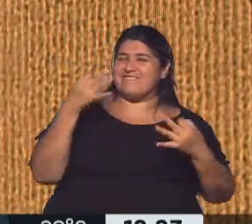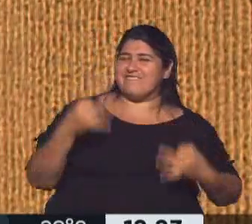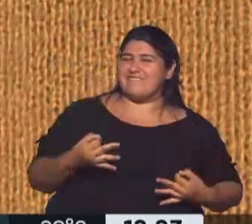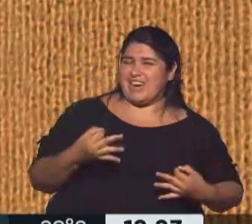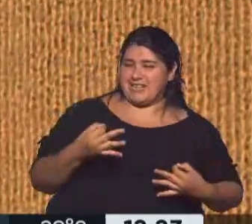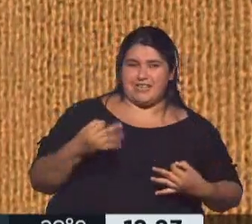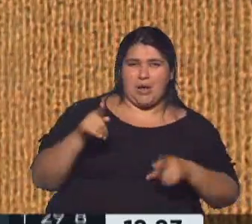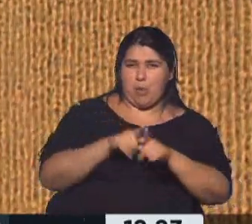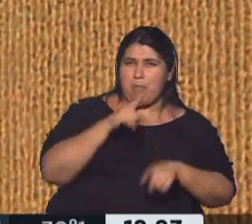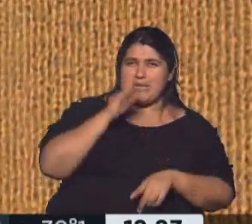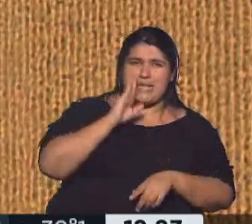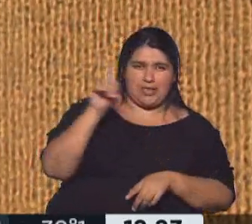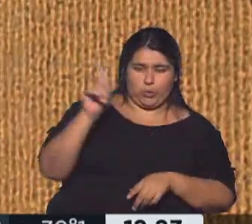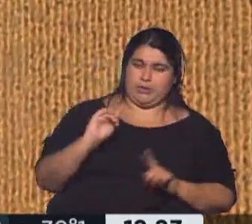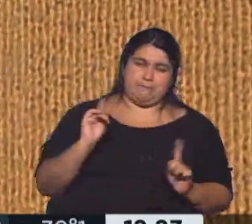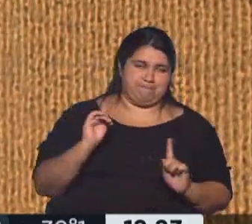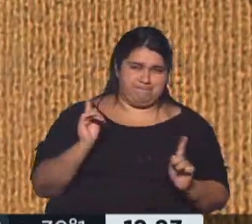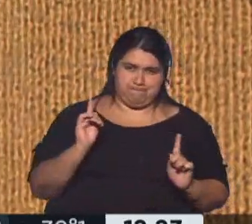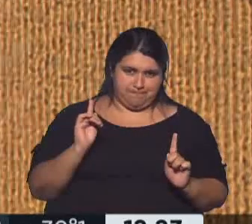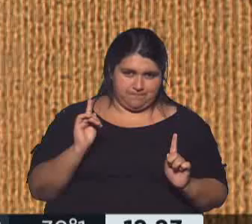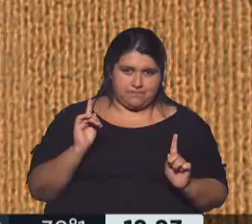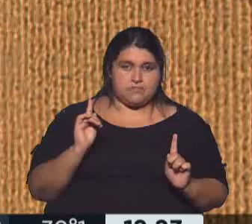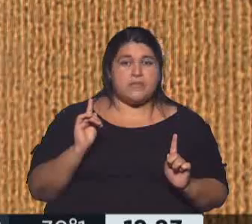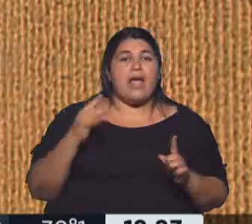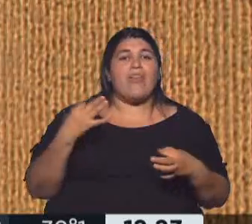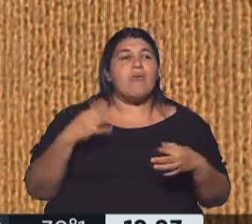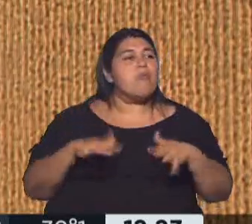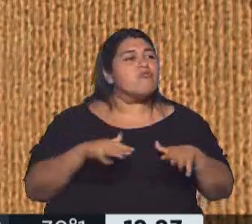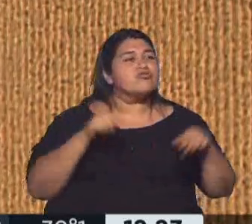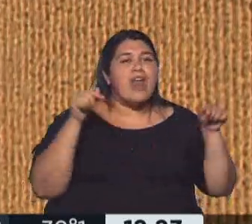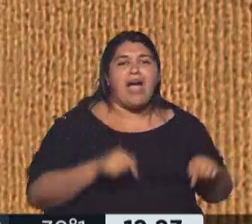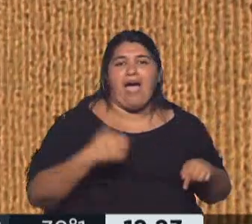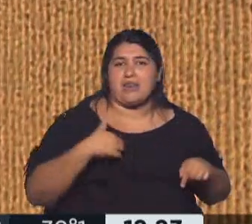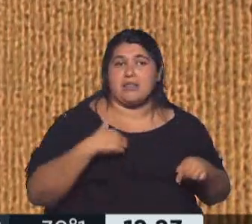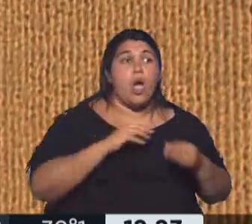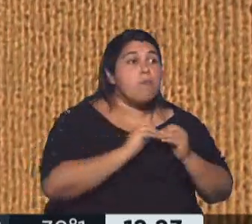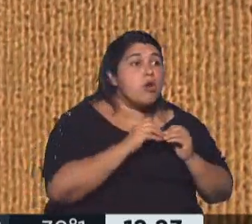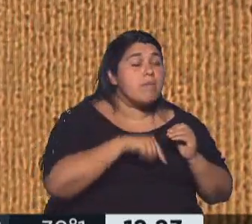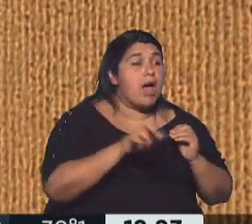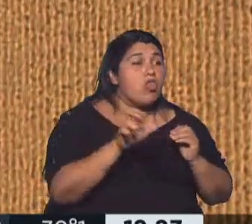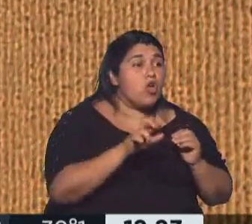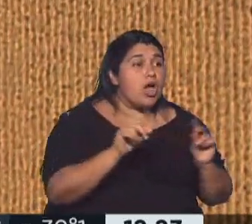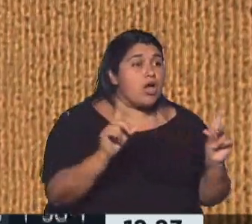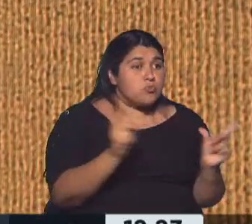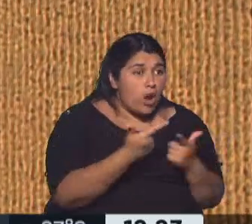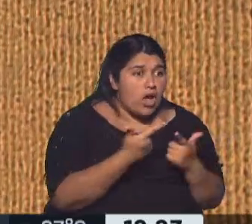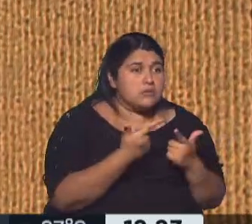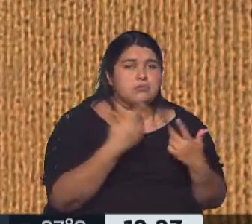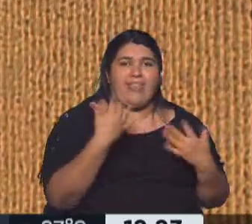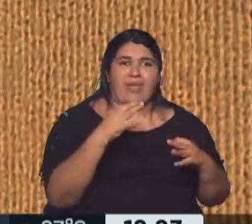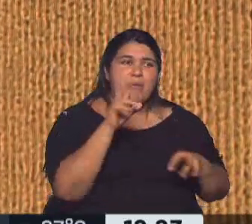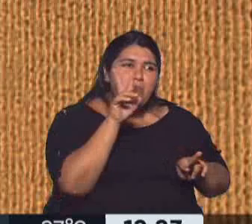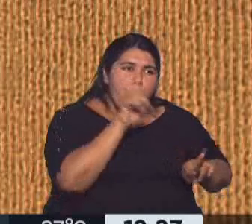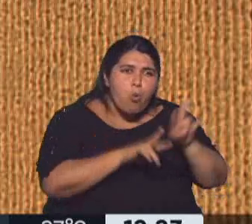en Estados Unidos. Hay que mirar cómo funciona acá. Si Argentina tiene un problema de falta de dólares, hay que regular ese